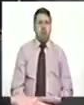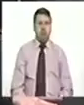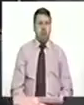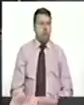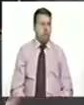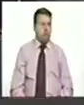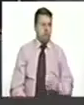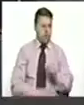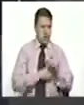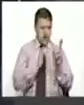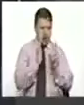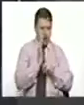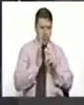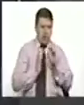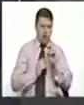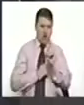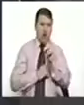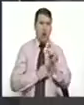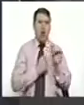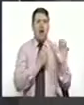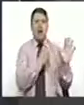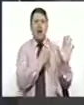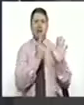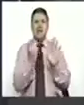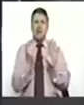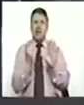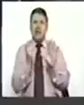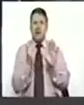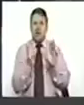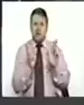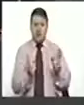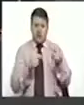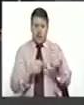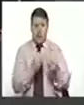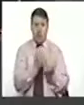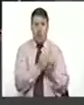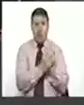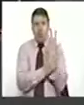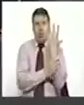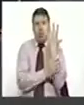En 2002 había 600 hectáreas de palma. En